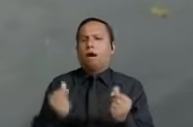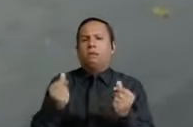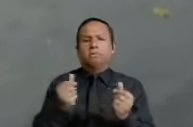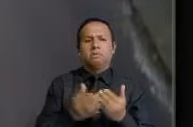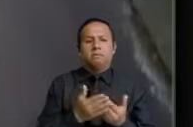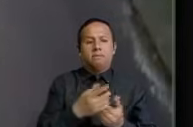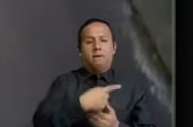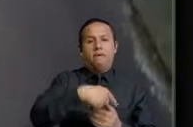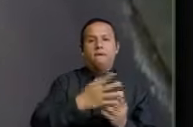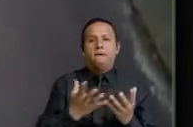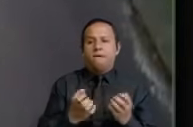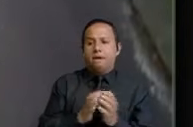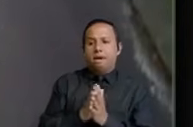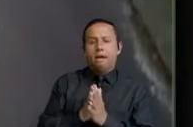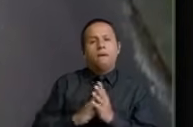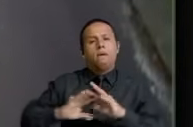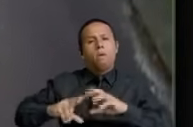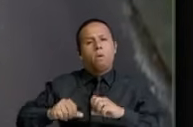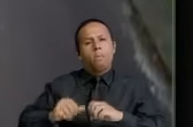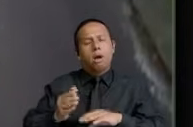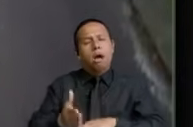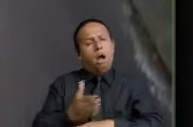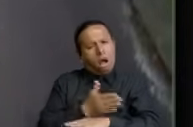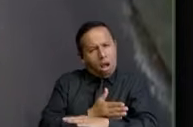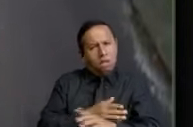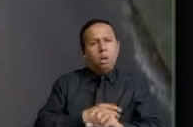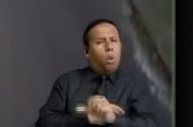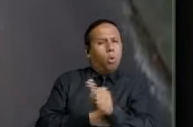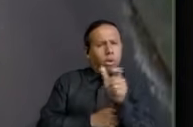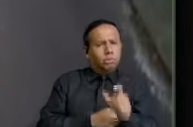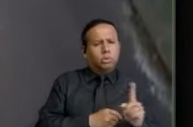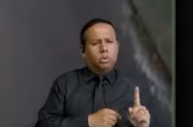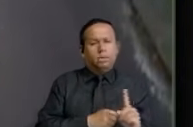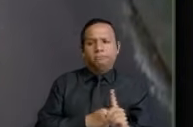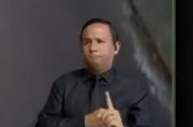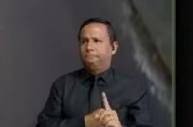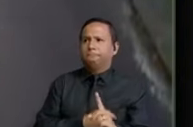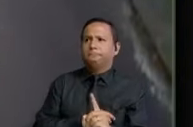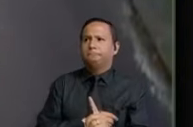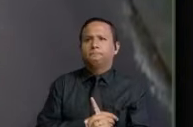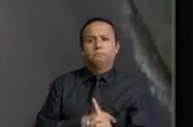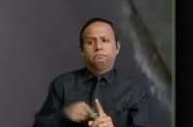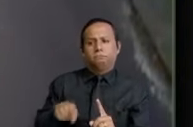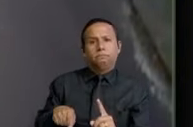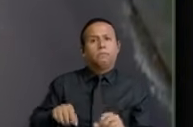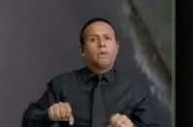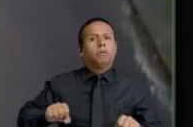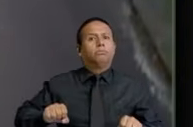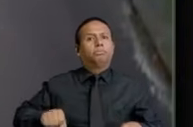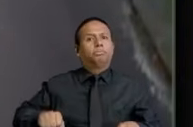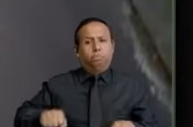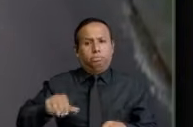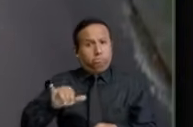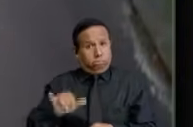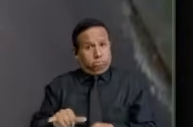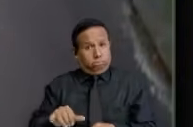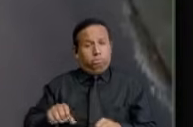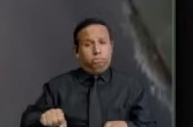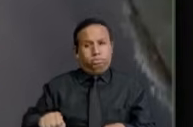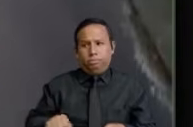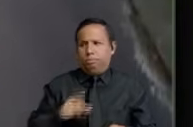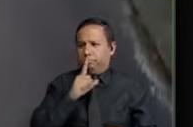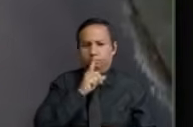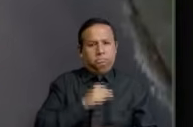ampones días atrás este desconocido en cuestión de segundos prendió la motocicleta que estaba estacionada y se la